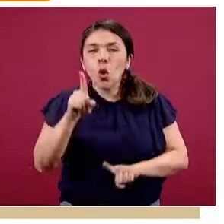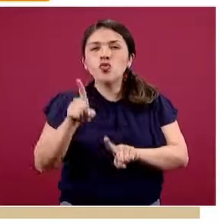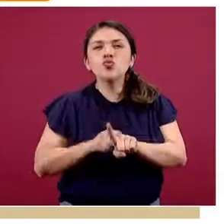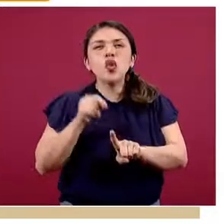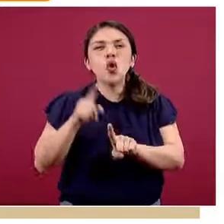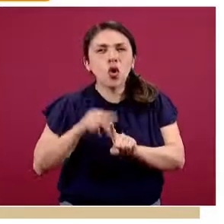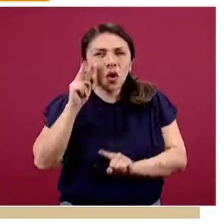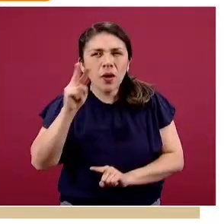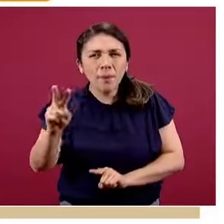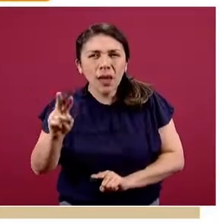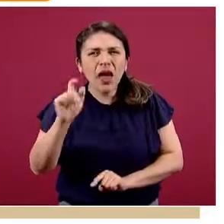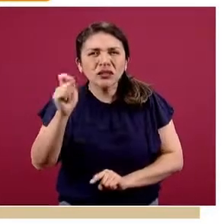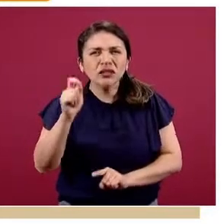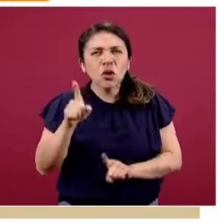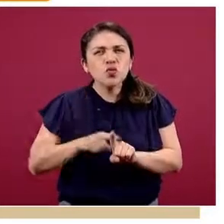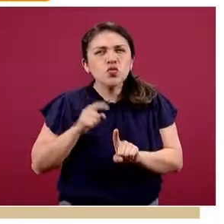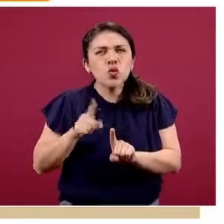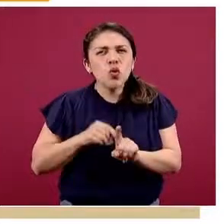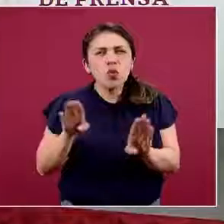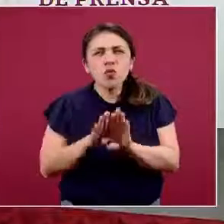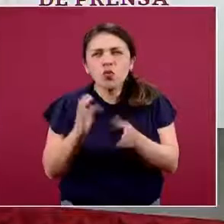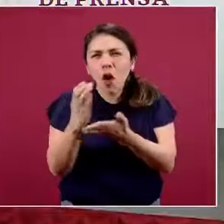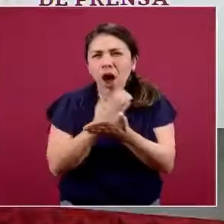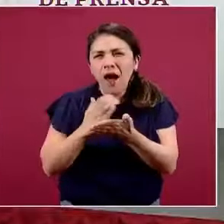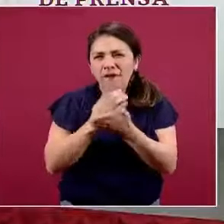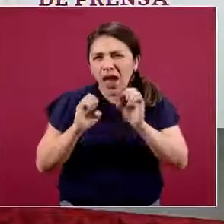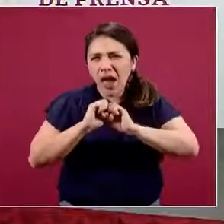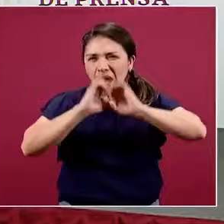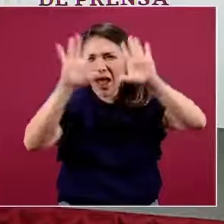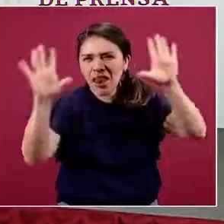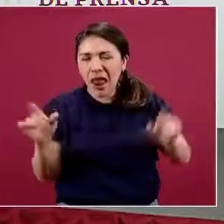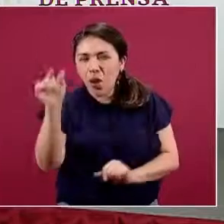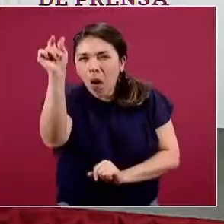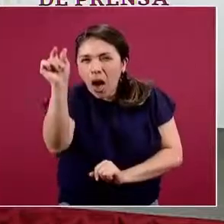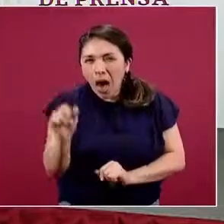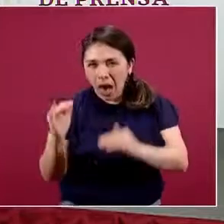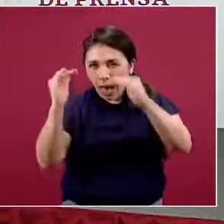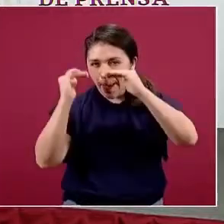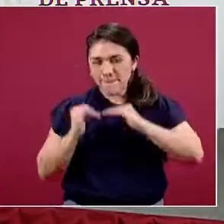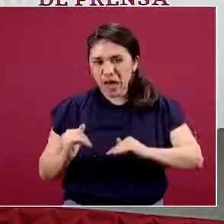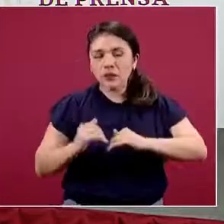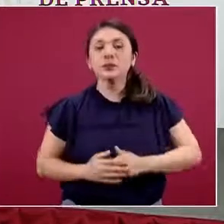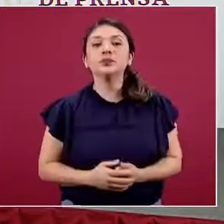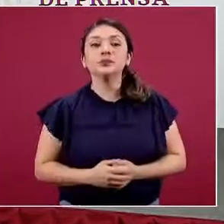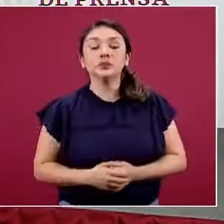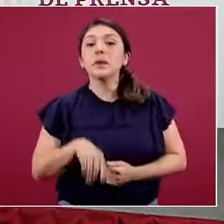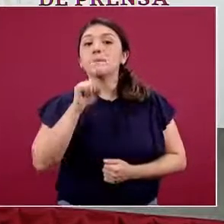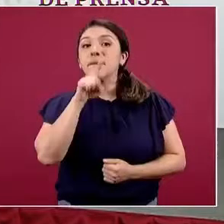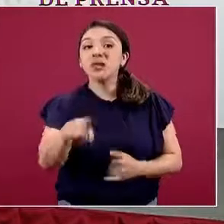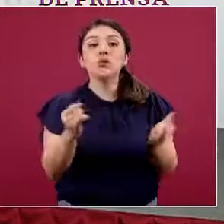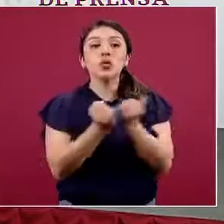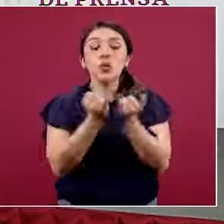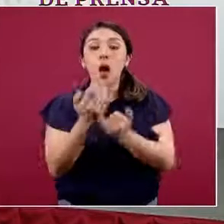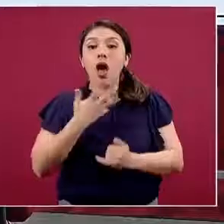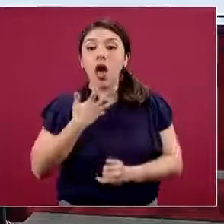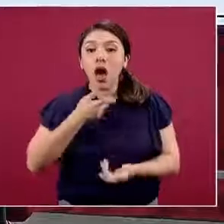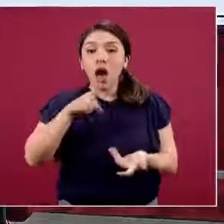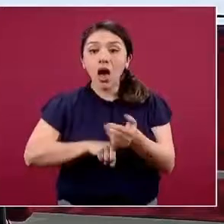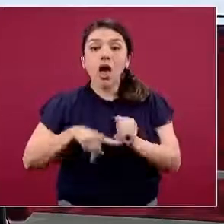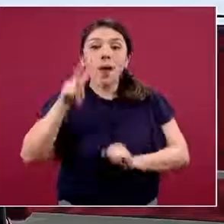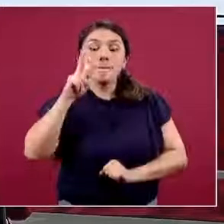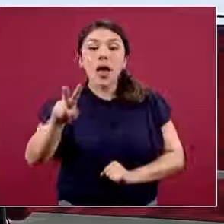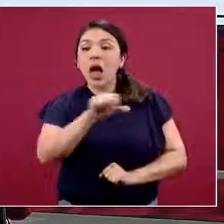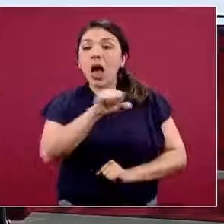en las barras de color de café claro que están en la parte inferior. Así también tenemos representadas